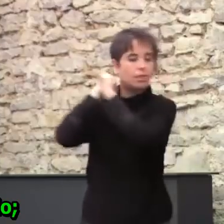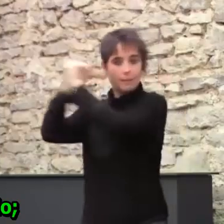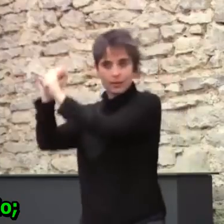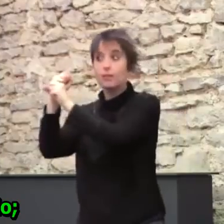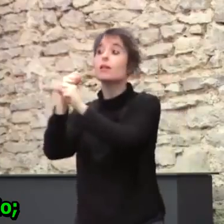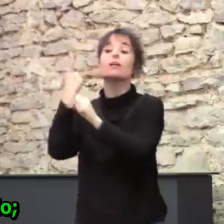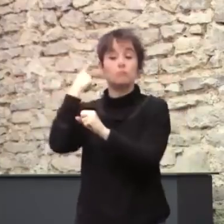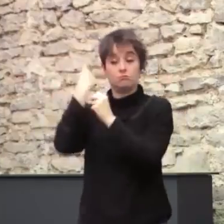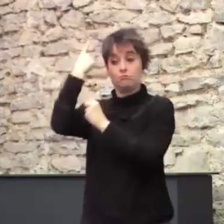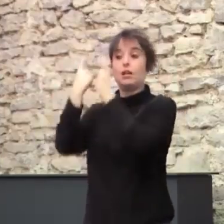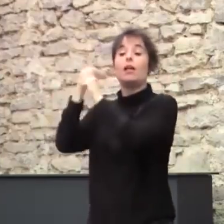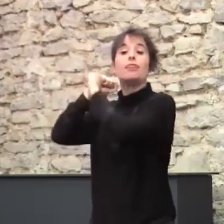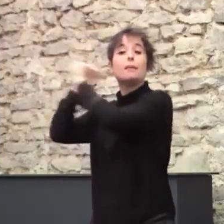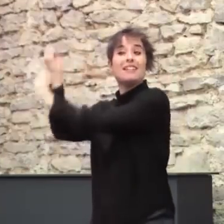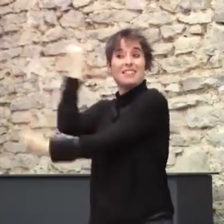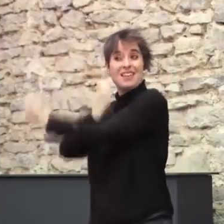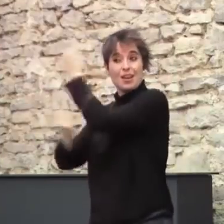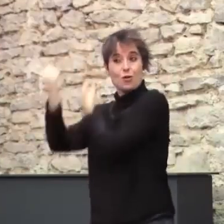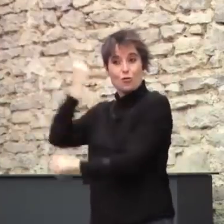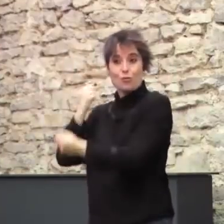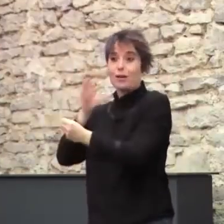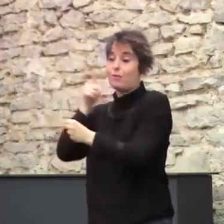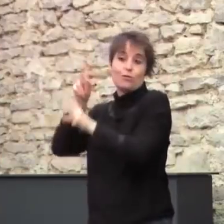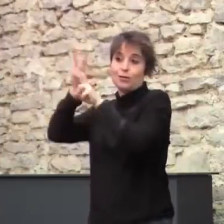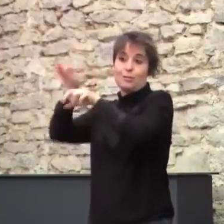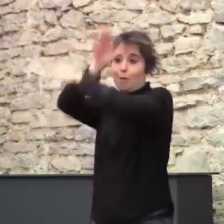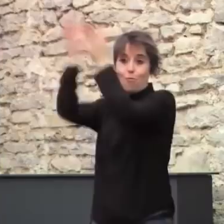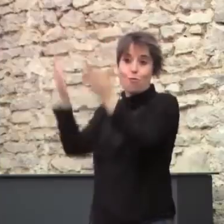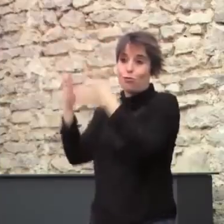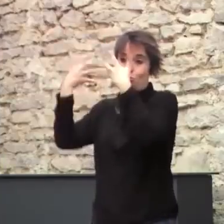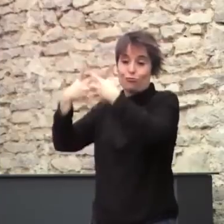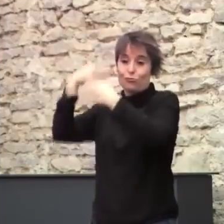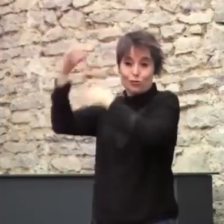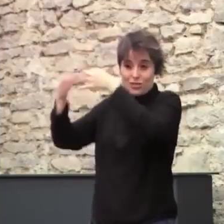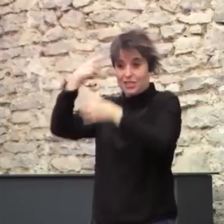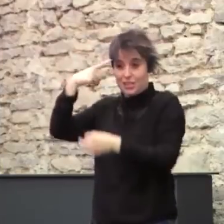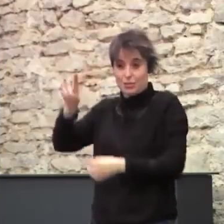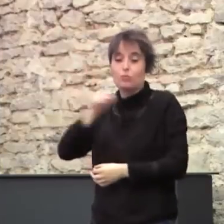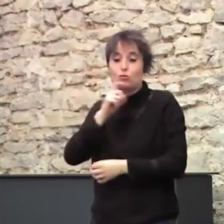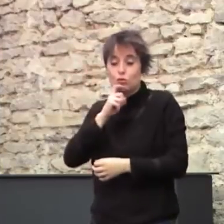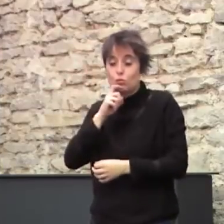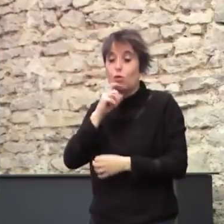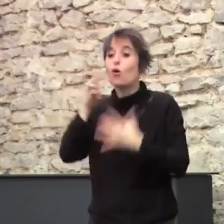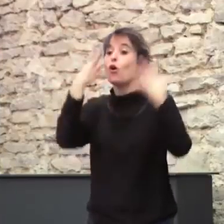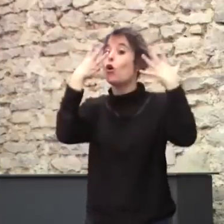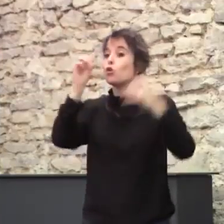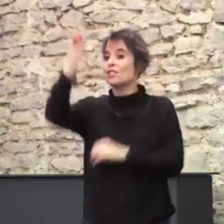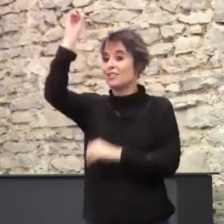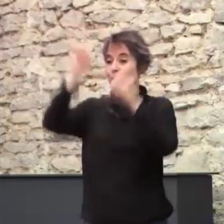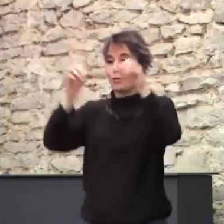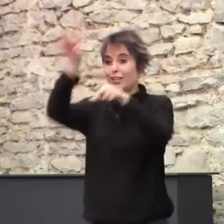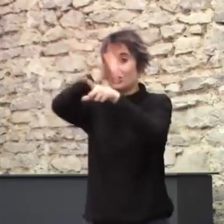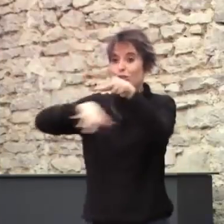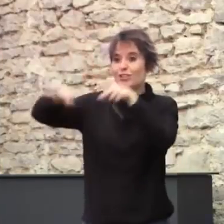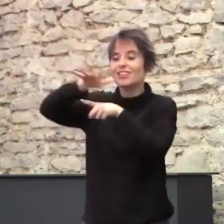dependencia económica, por un lado, porque toda la situación económica mundial, bueno, pues, ya sabemos cómo es. El 80% de las tierras del